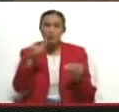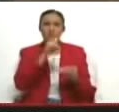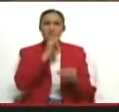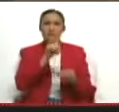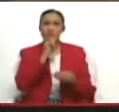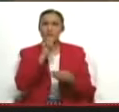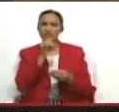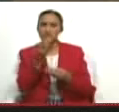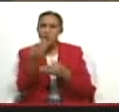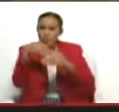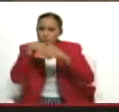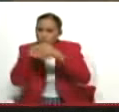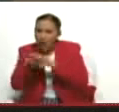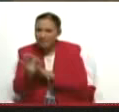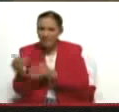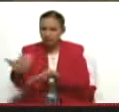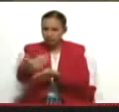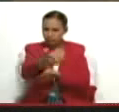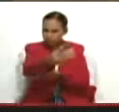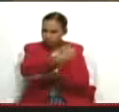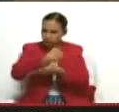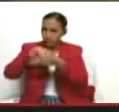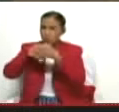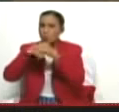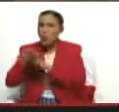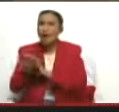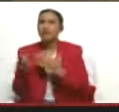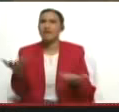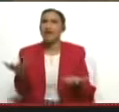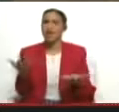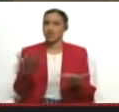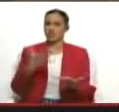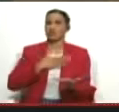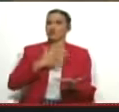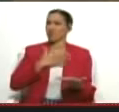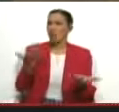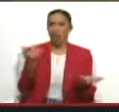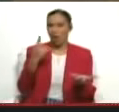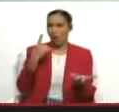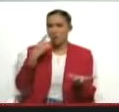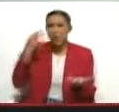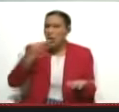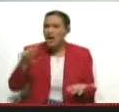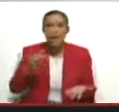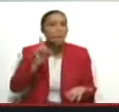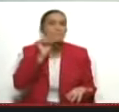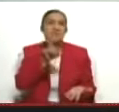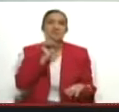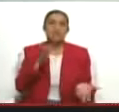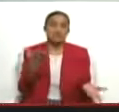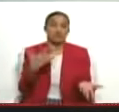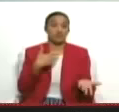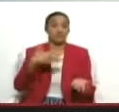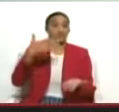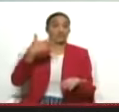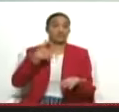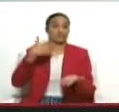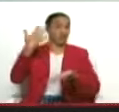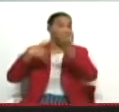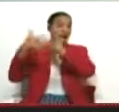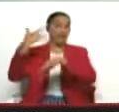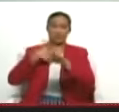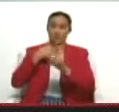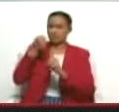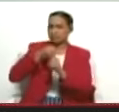nada que ver créanme o sea uno que luchó en los momentos más duros y terribles créame permíteme que hable en primera persona